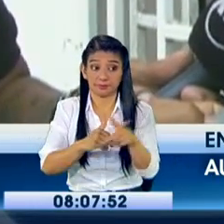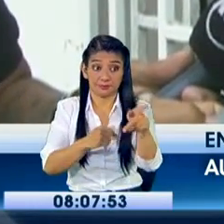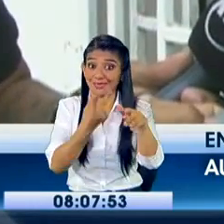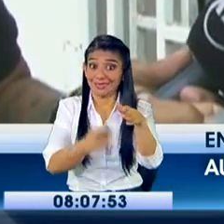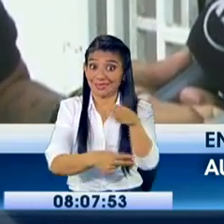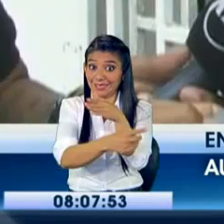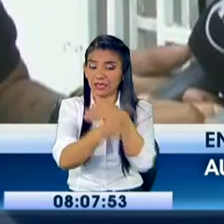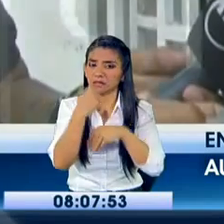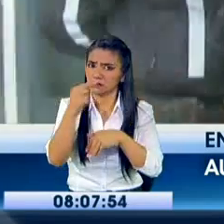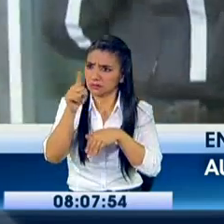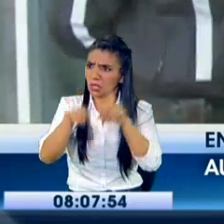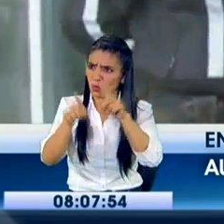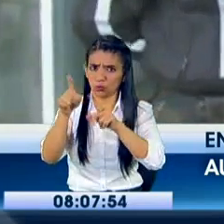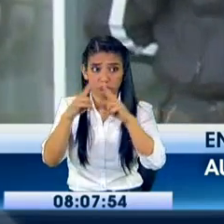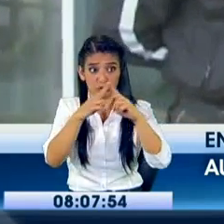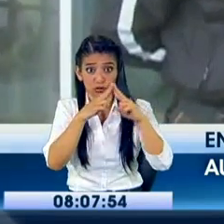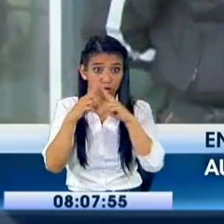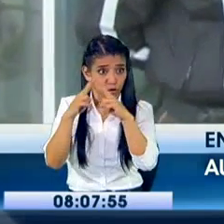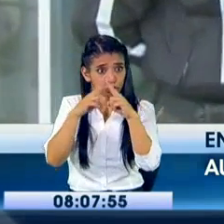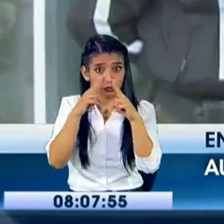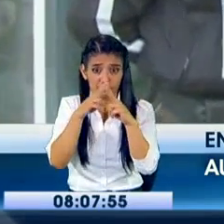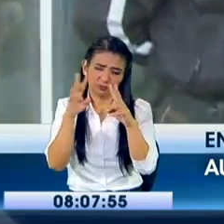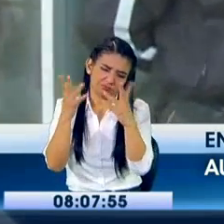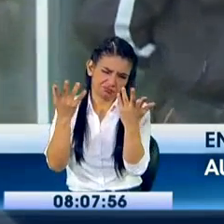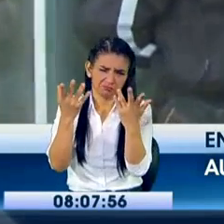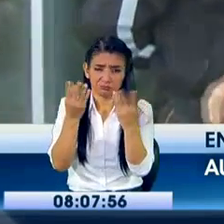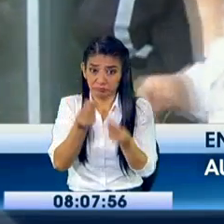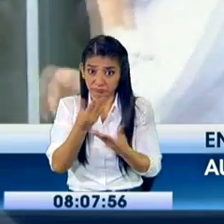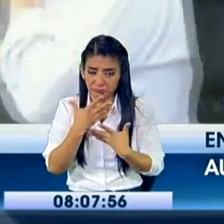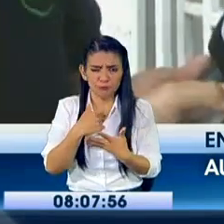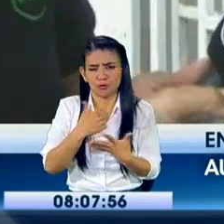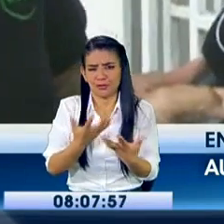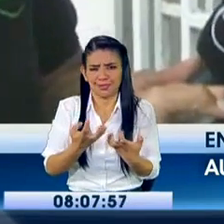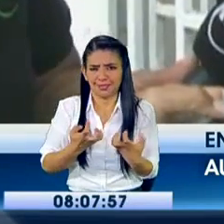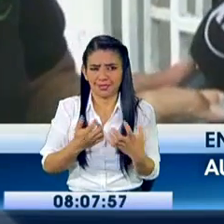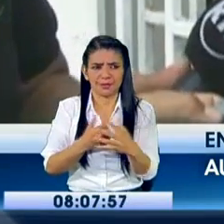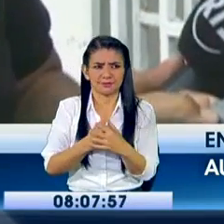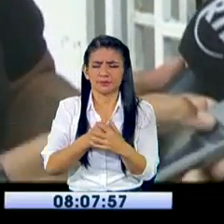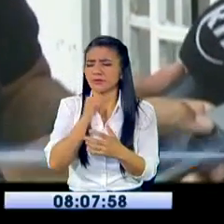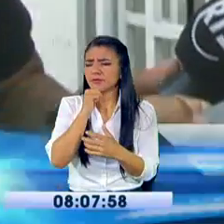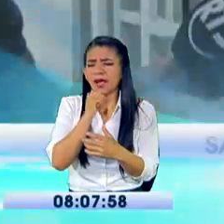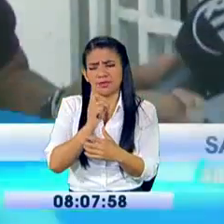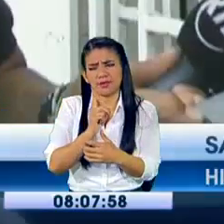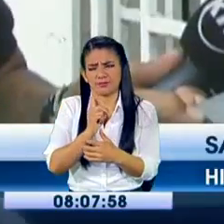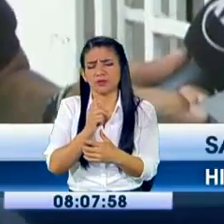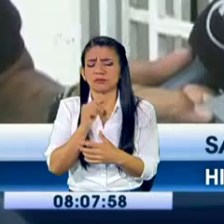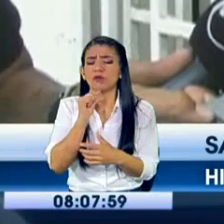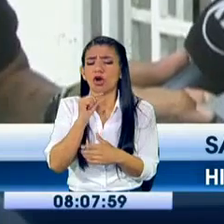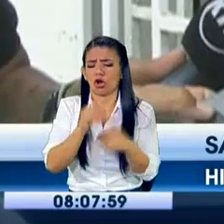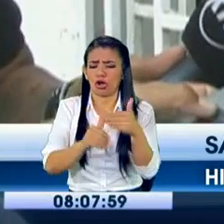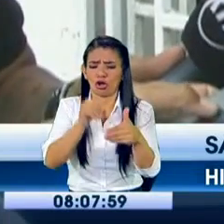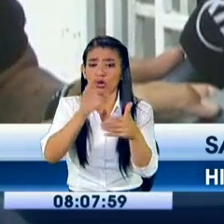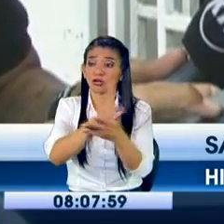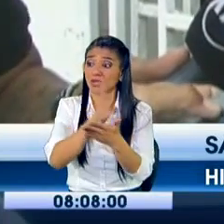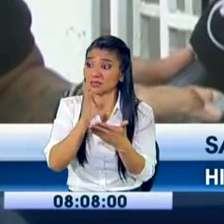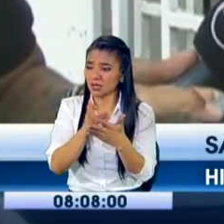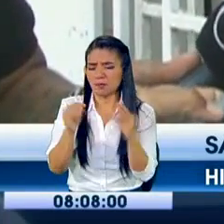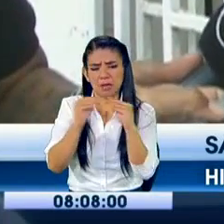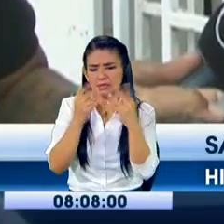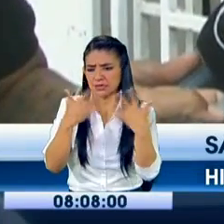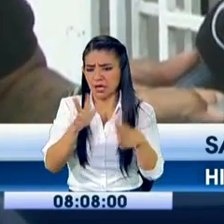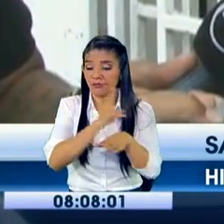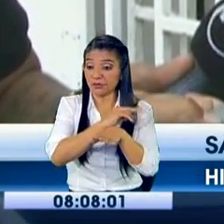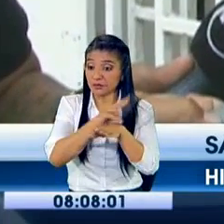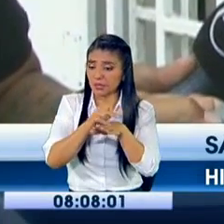Santa Elena, informó Darwin Villao. Ayer los moradores de los barrios San Blas y La Tola realizaron una marcha hasta